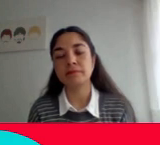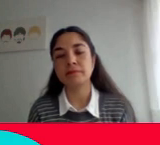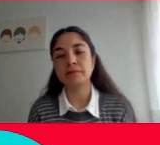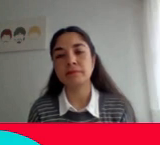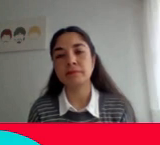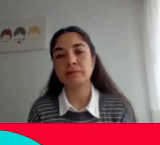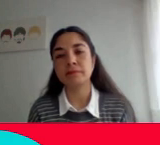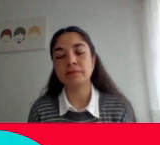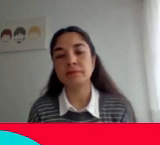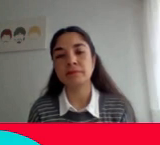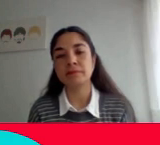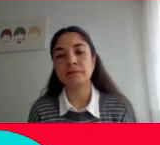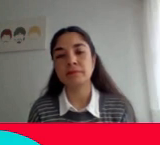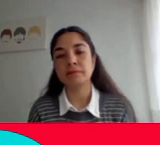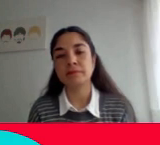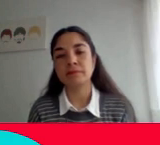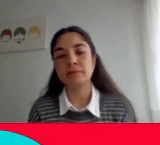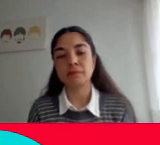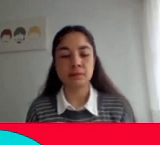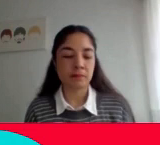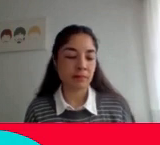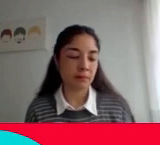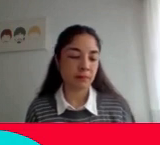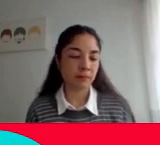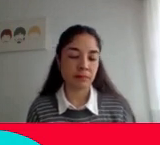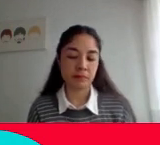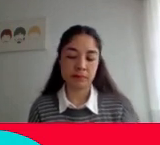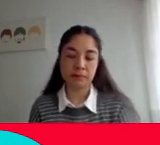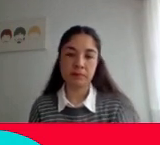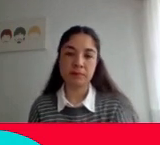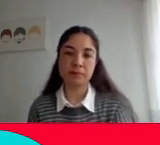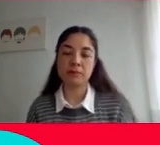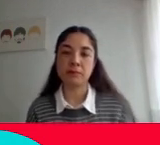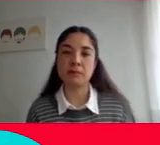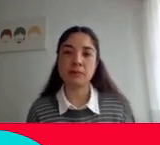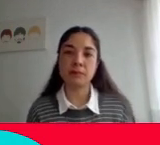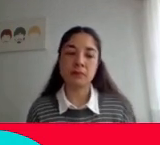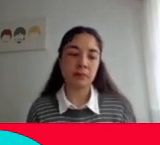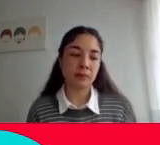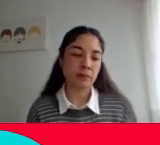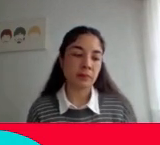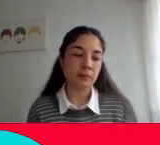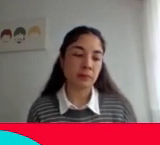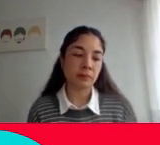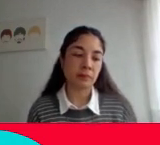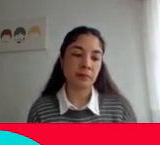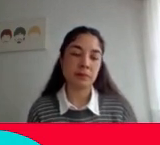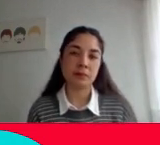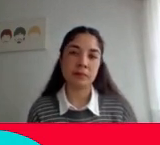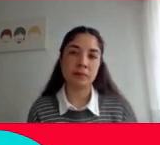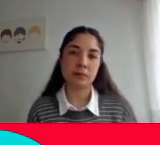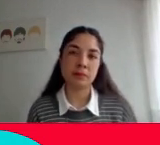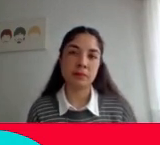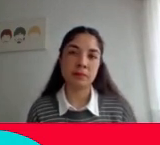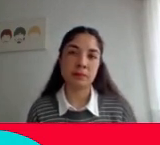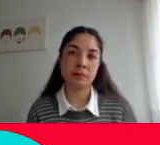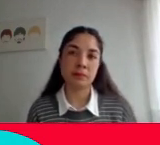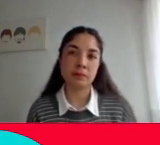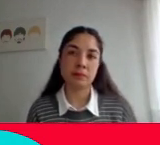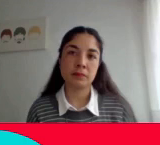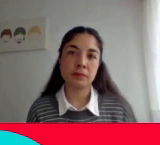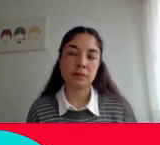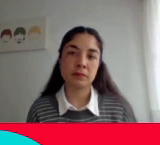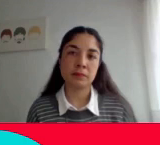Ya quiero recalcar lo que mencionaba Fernando. Todas las vacunas fueron diseñadas